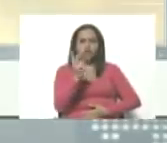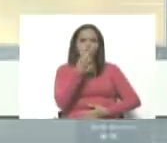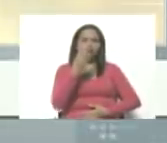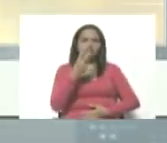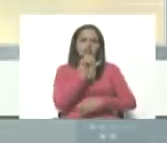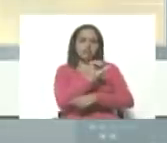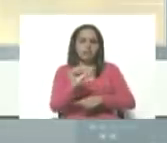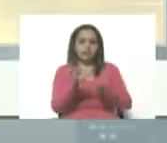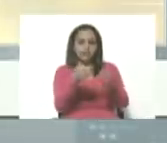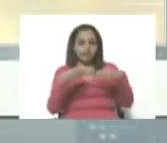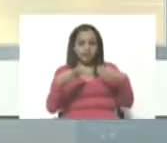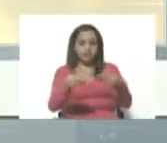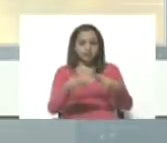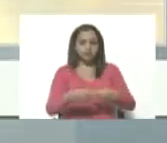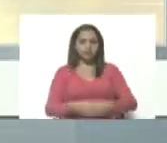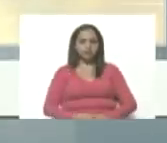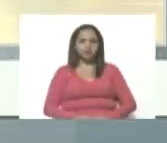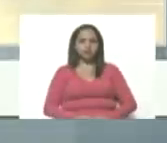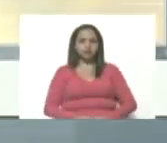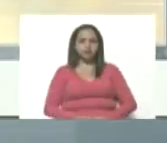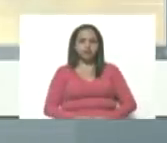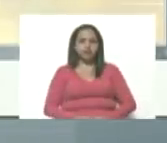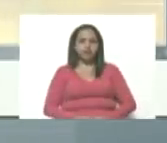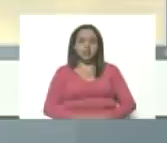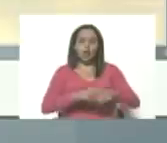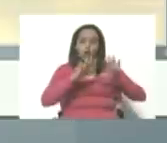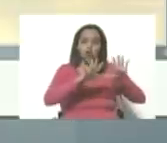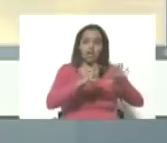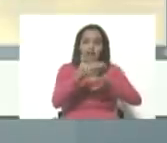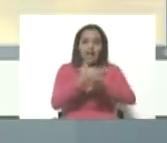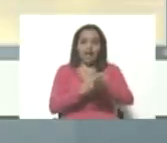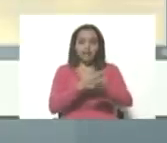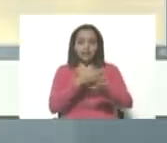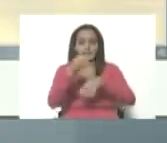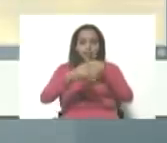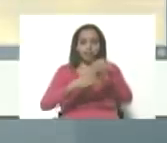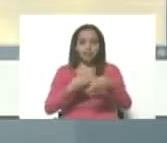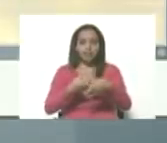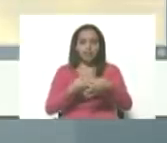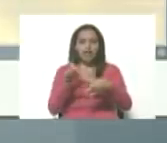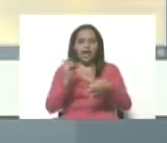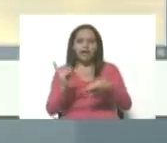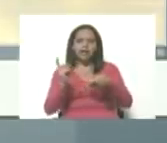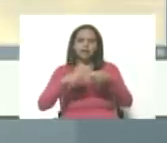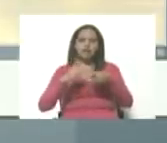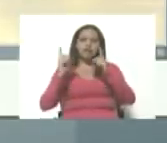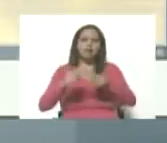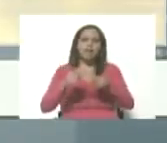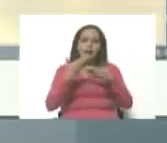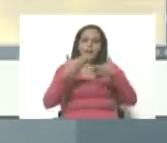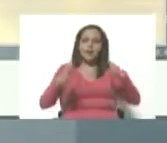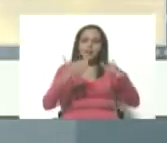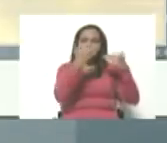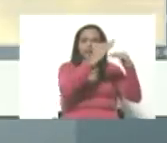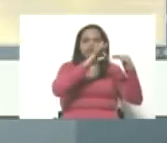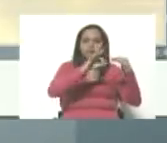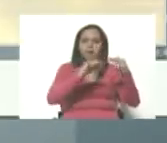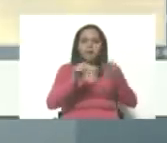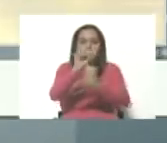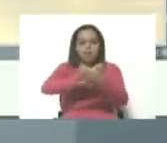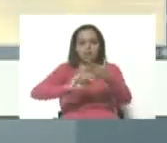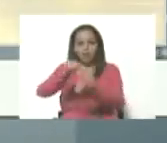etapa de la flexibilización, donde además de los 10 que ya mencioné, se incorporan